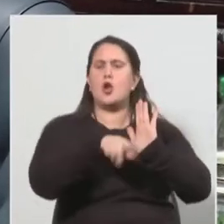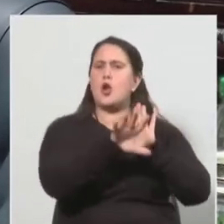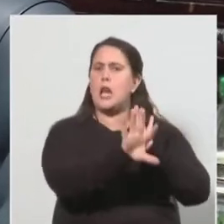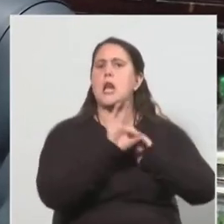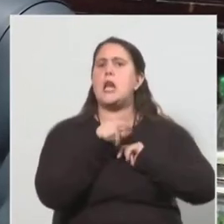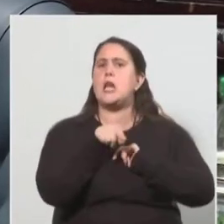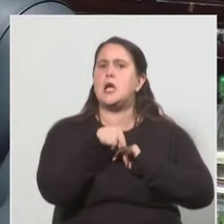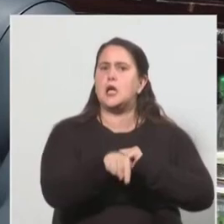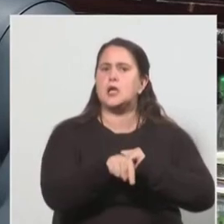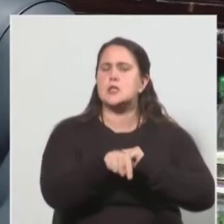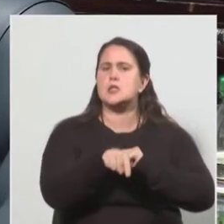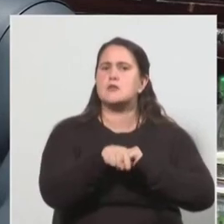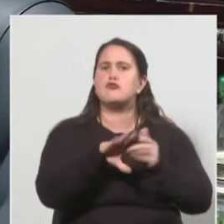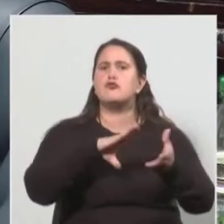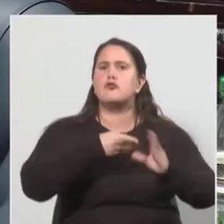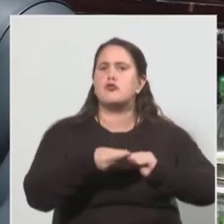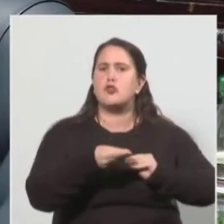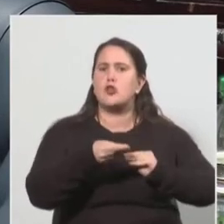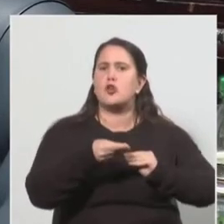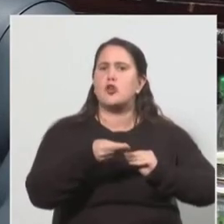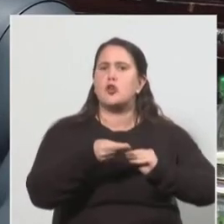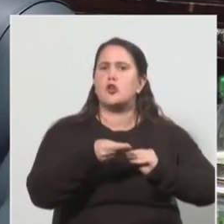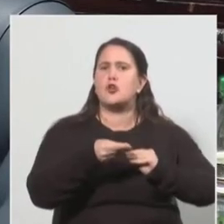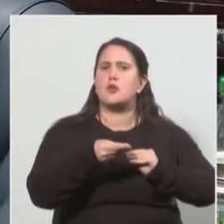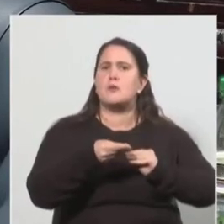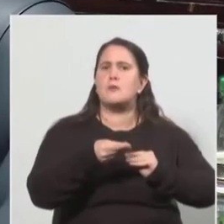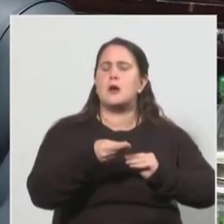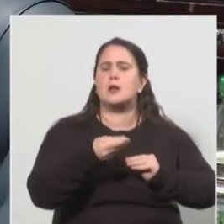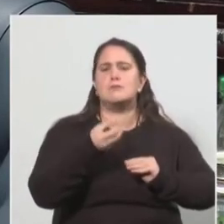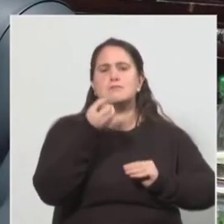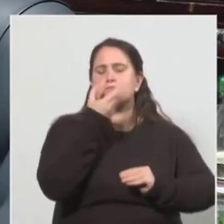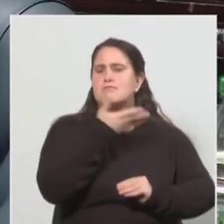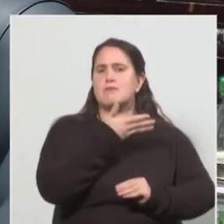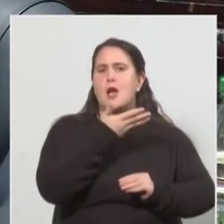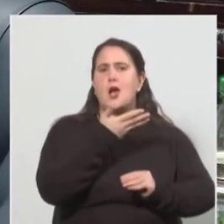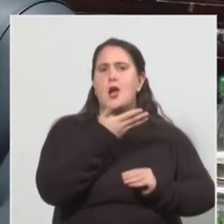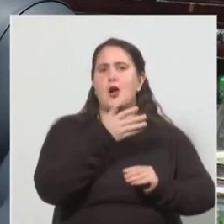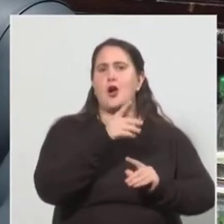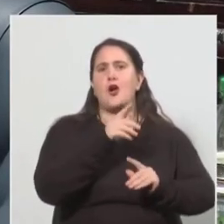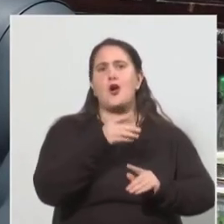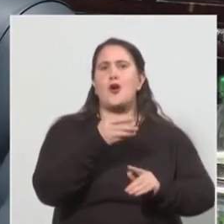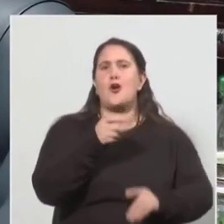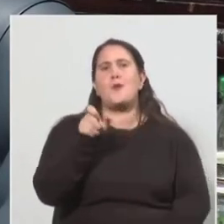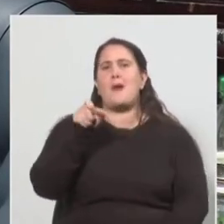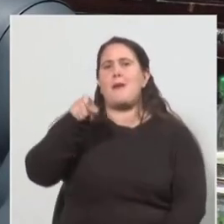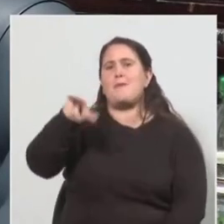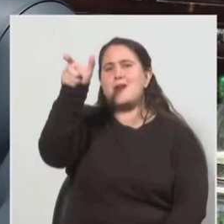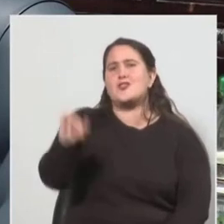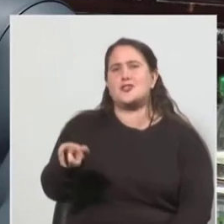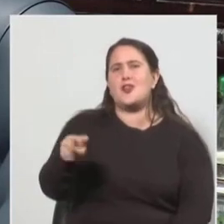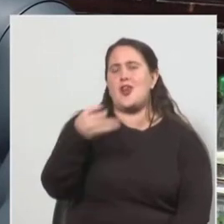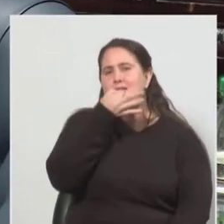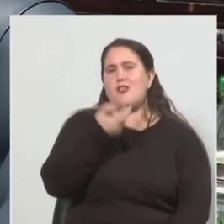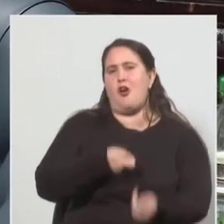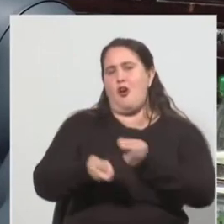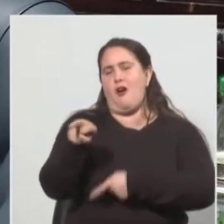optó por un camino que más convenía al narcotraficante, al solicitante, en